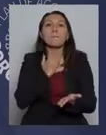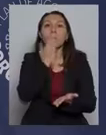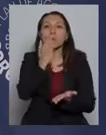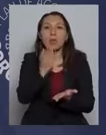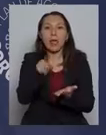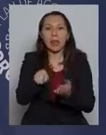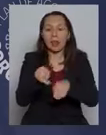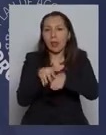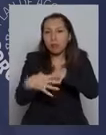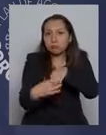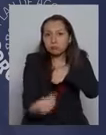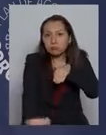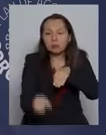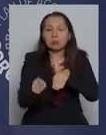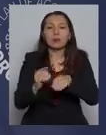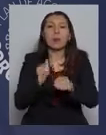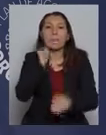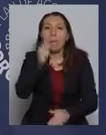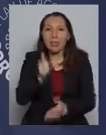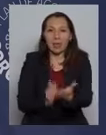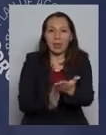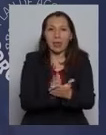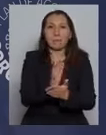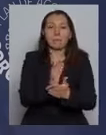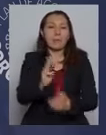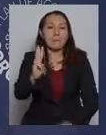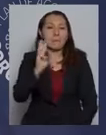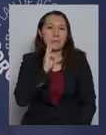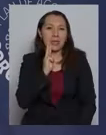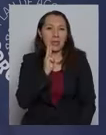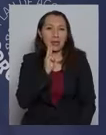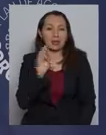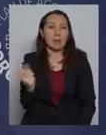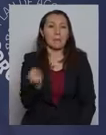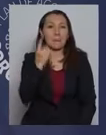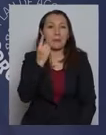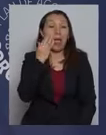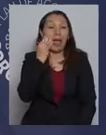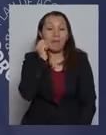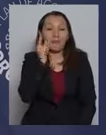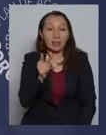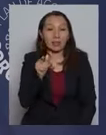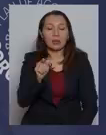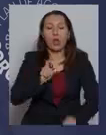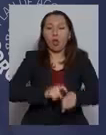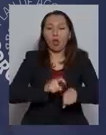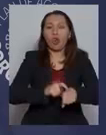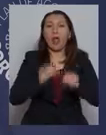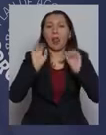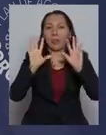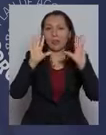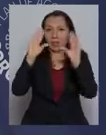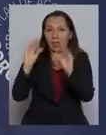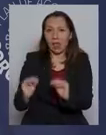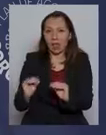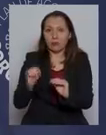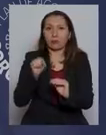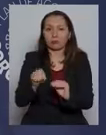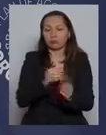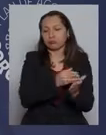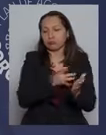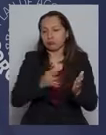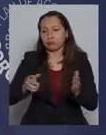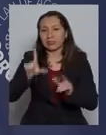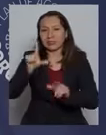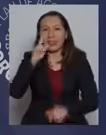Arenas a partir del día de mañana, miércoles 1 de abril, a las 22 horas durante